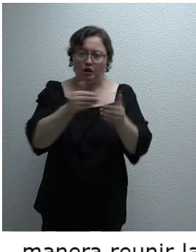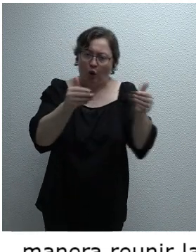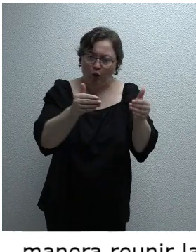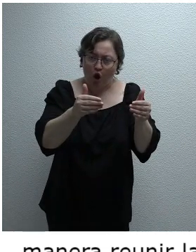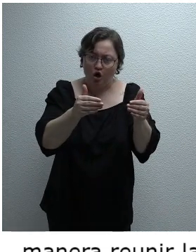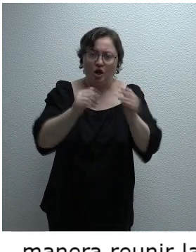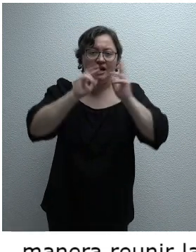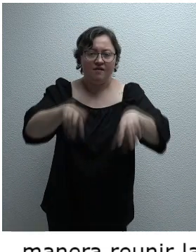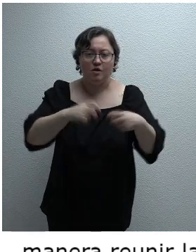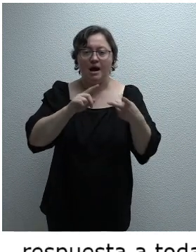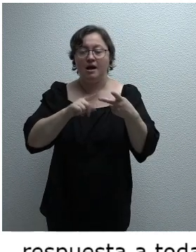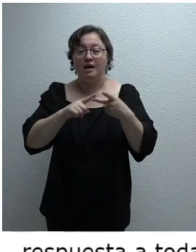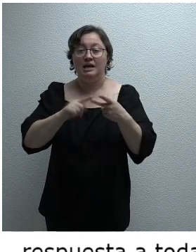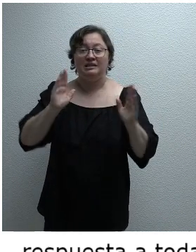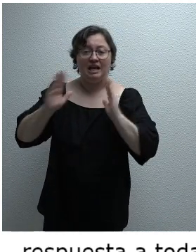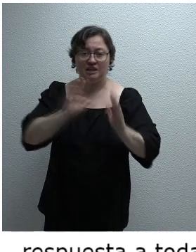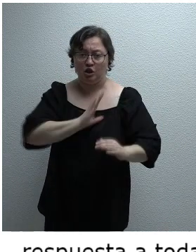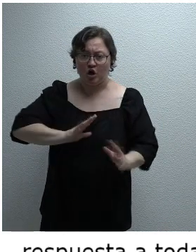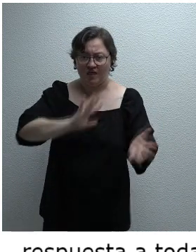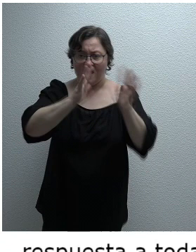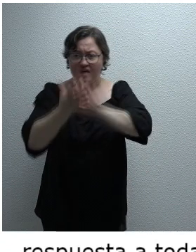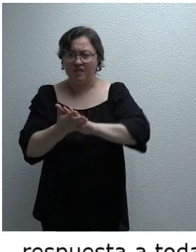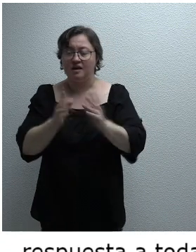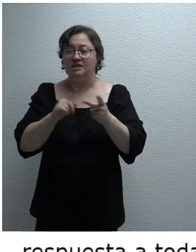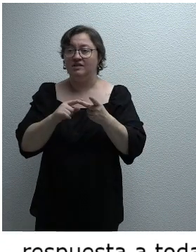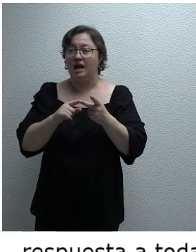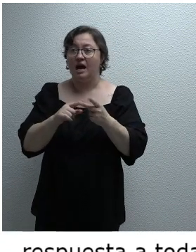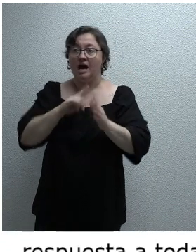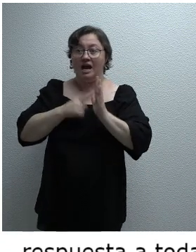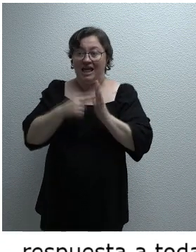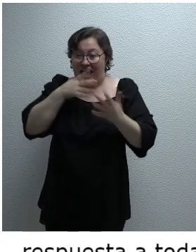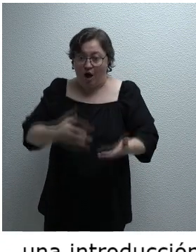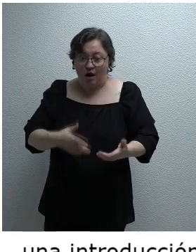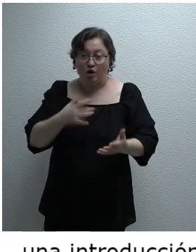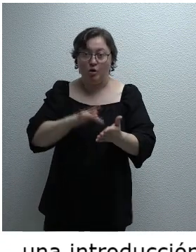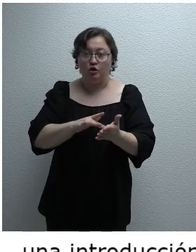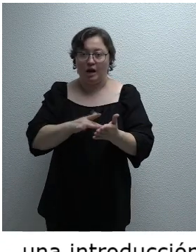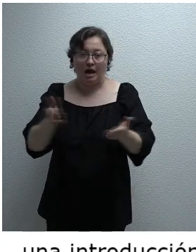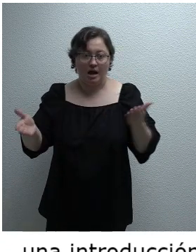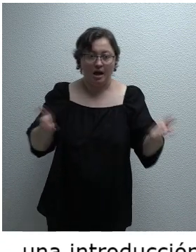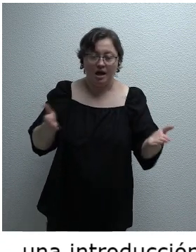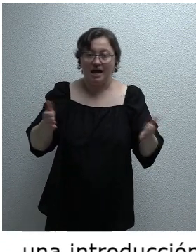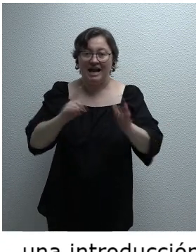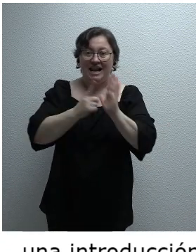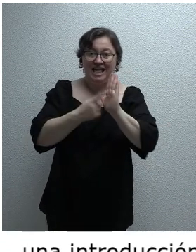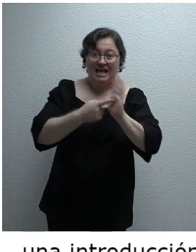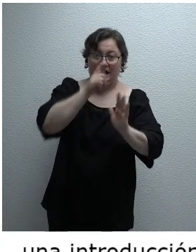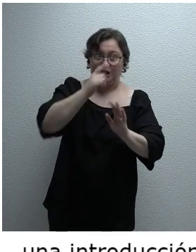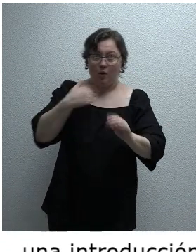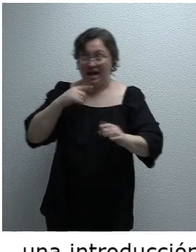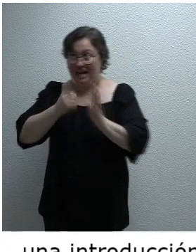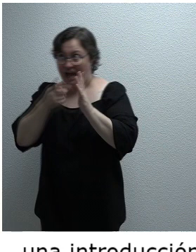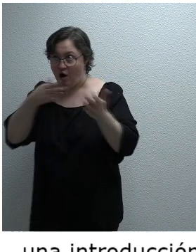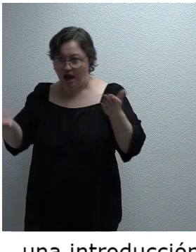sobre la reforma, uno de transitoriedad, es decir, cómo se aplica la norma para el que está con un pie puesto en la legislación antigua y otra